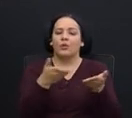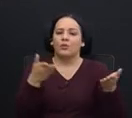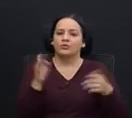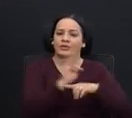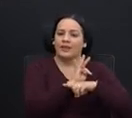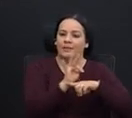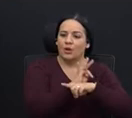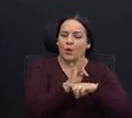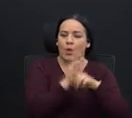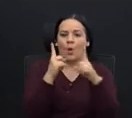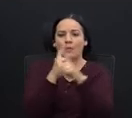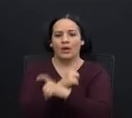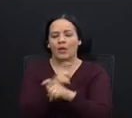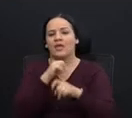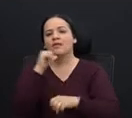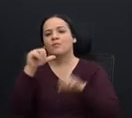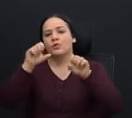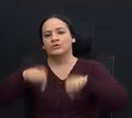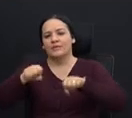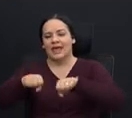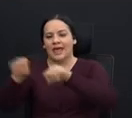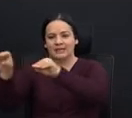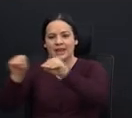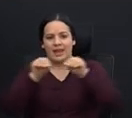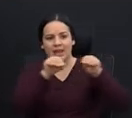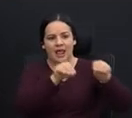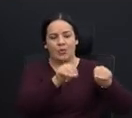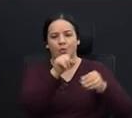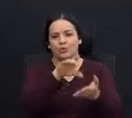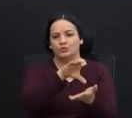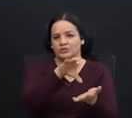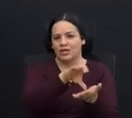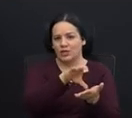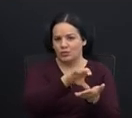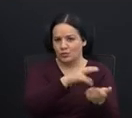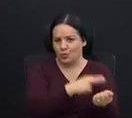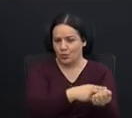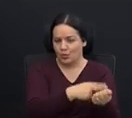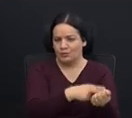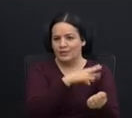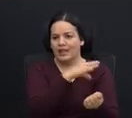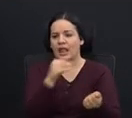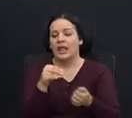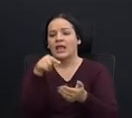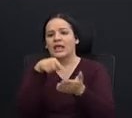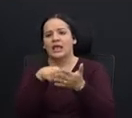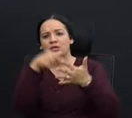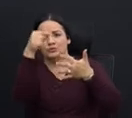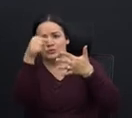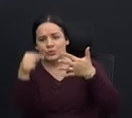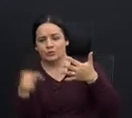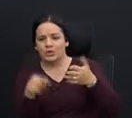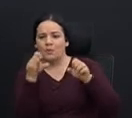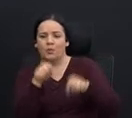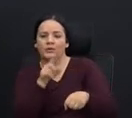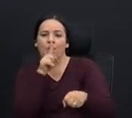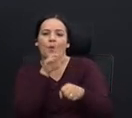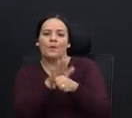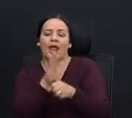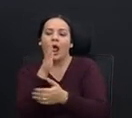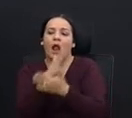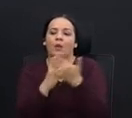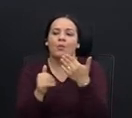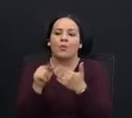imposibilidad de traslado a un centro especializado. Los criterios que hemos mencionado pueden cumplirse en algún grado